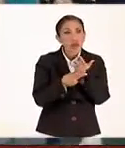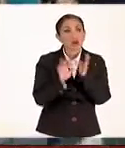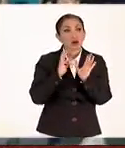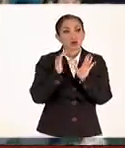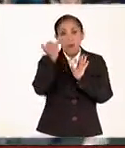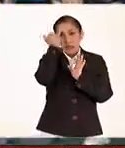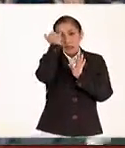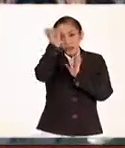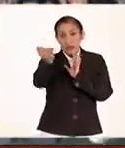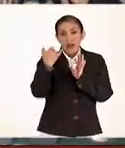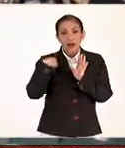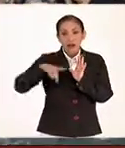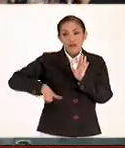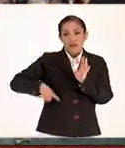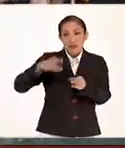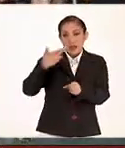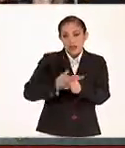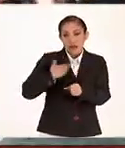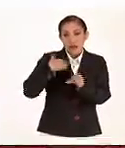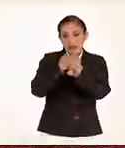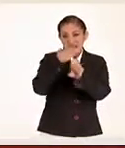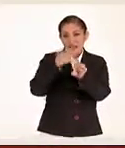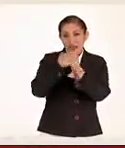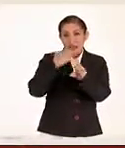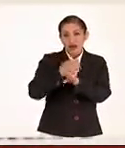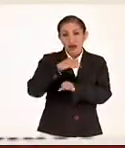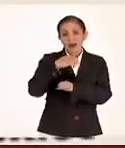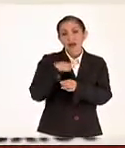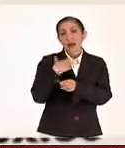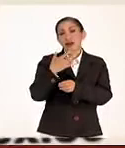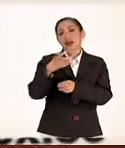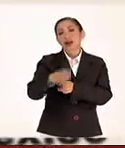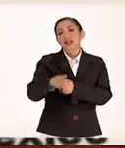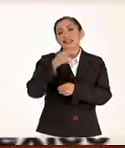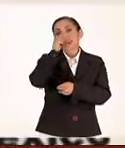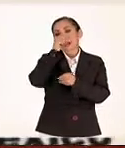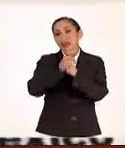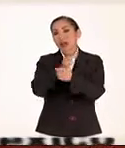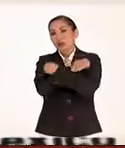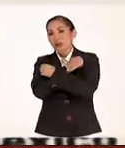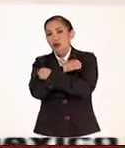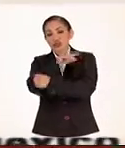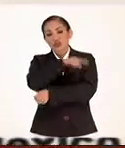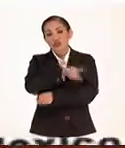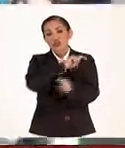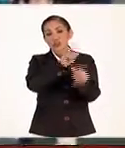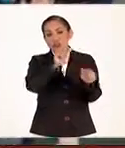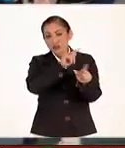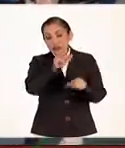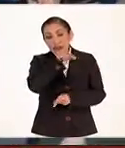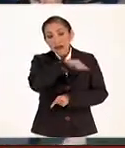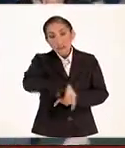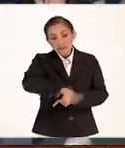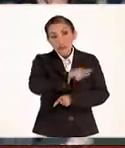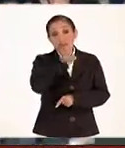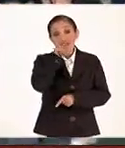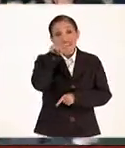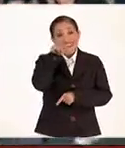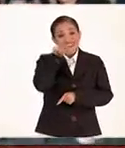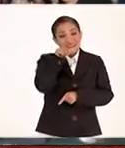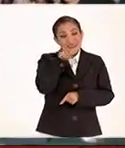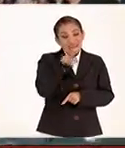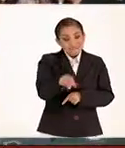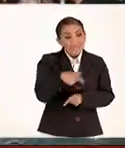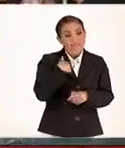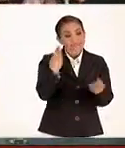una iniciativa de nuestro señor gobernador del estado del contador mariano gonzález zarur y del secreto de la educación pública del doctor thomas munibe en esa